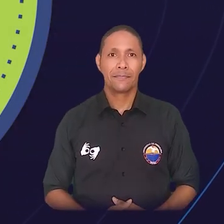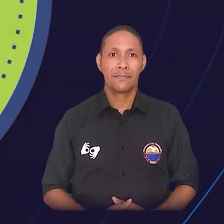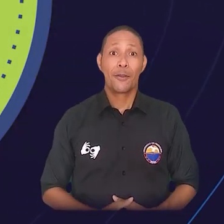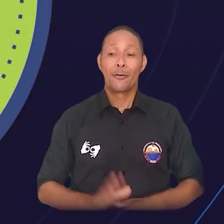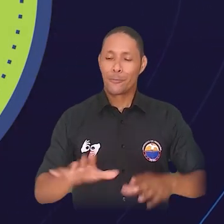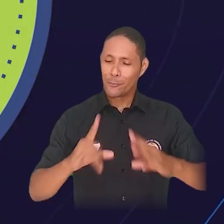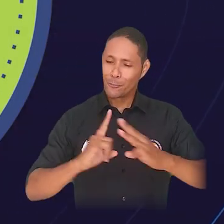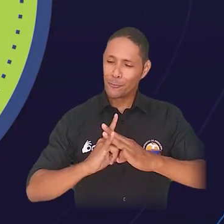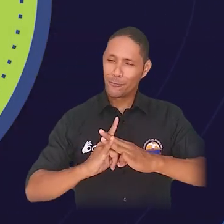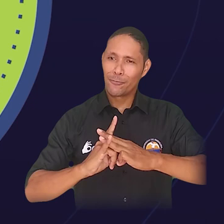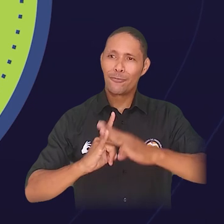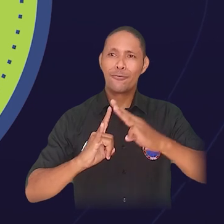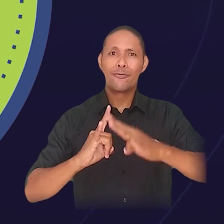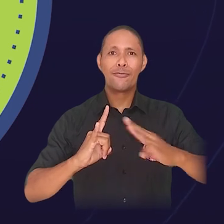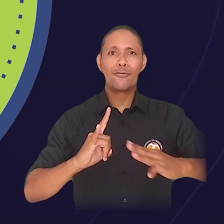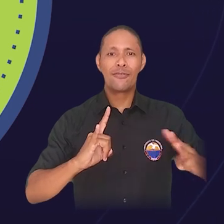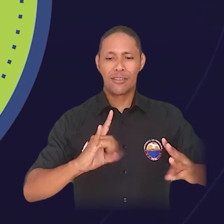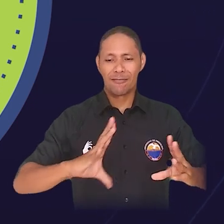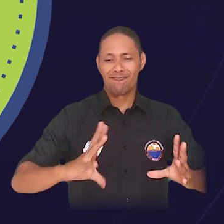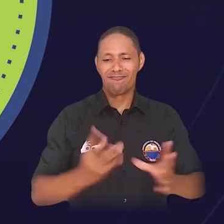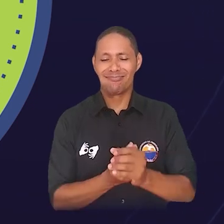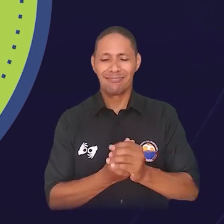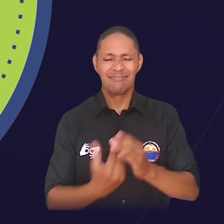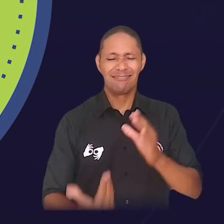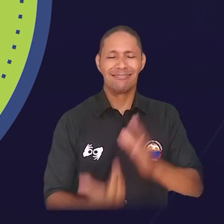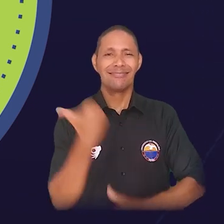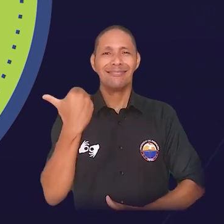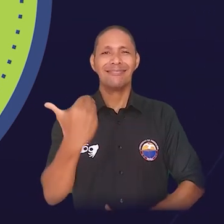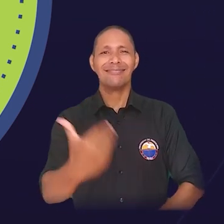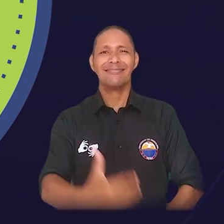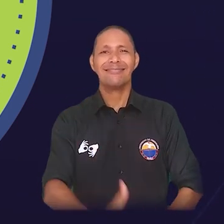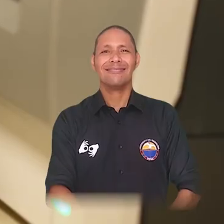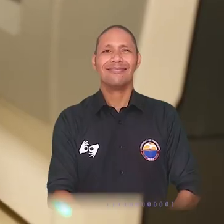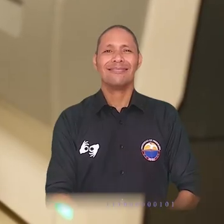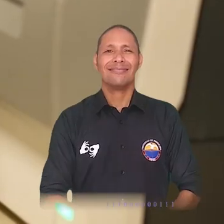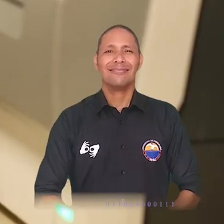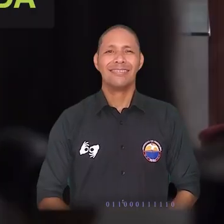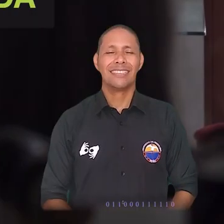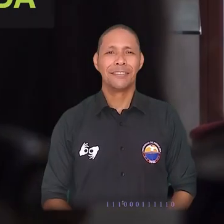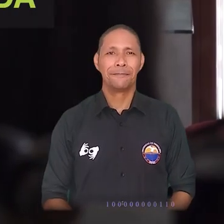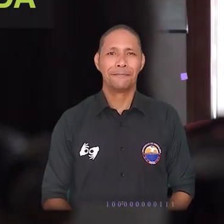del Magdalena, más incluyente e innovadora.